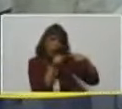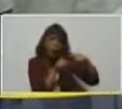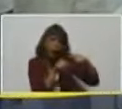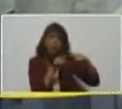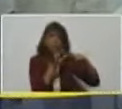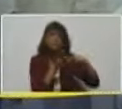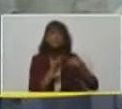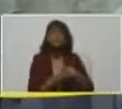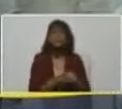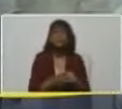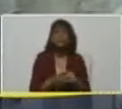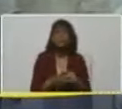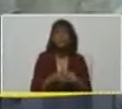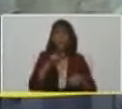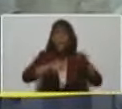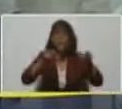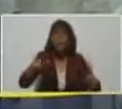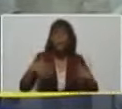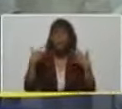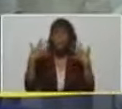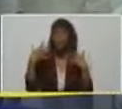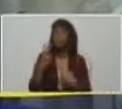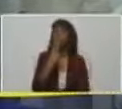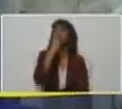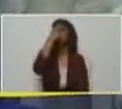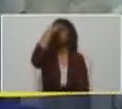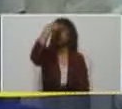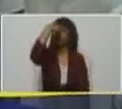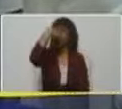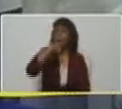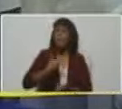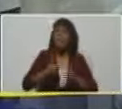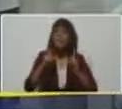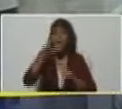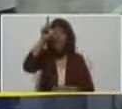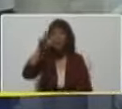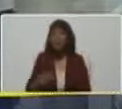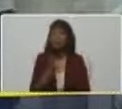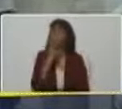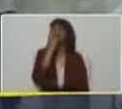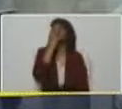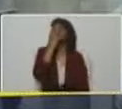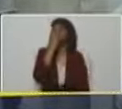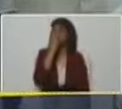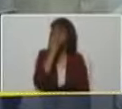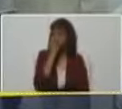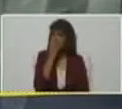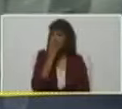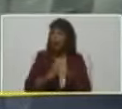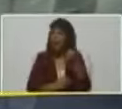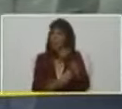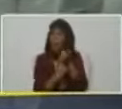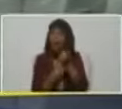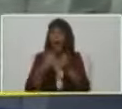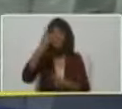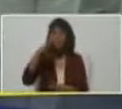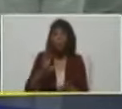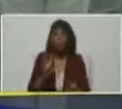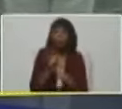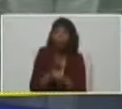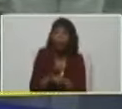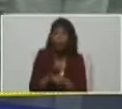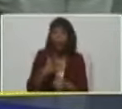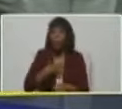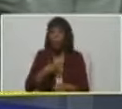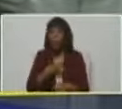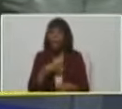con un ventilador artificial, el cual nos sirve de apoyo en el momento que trasladamos los